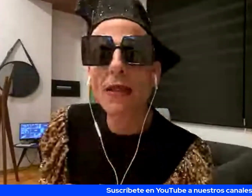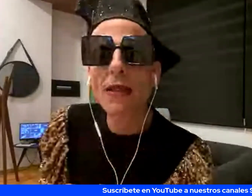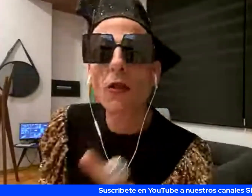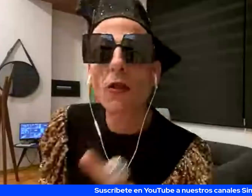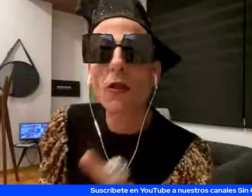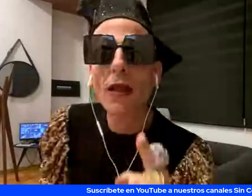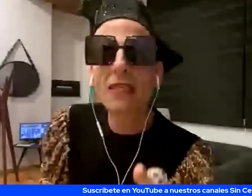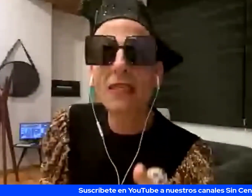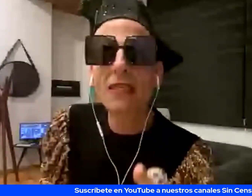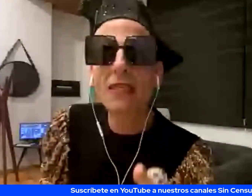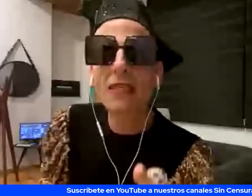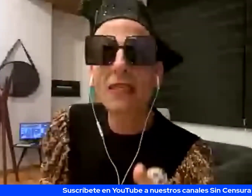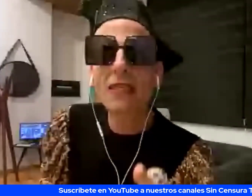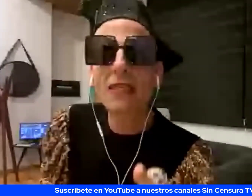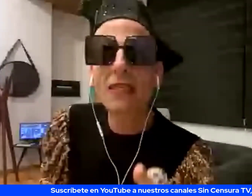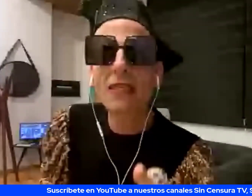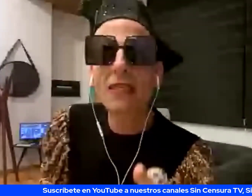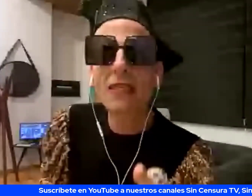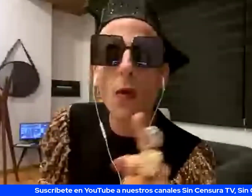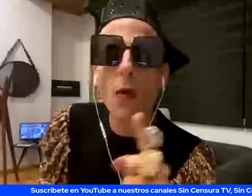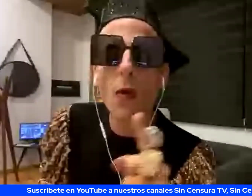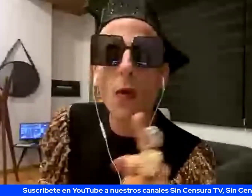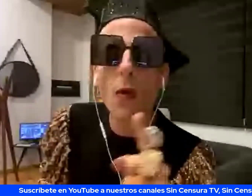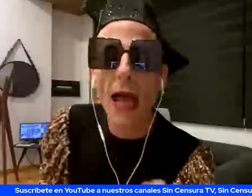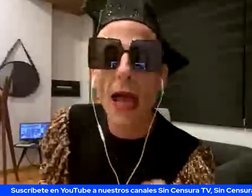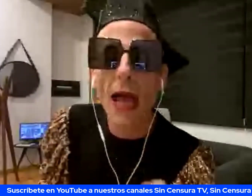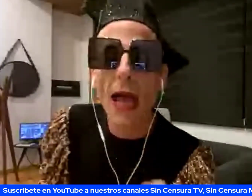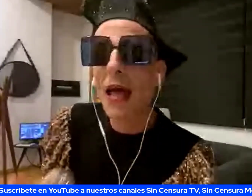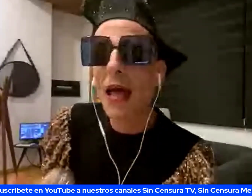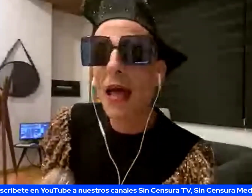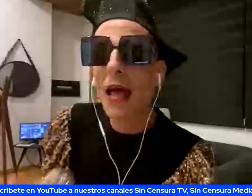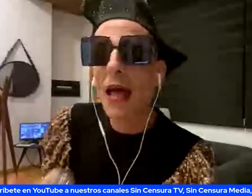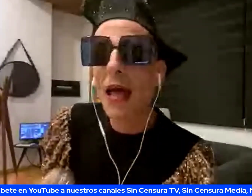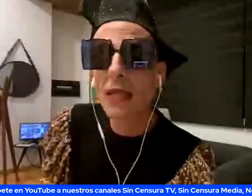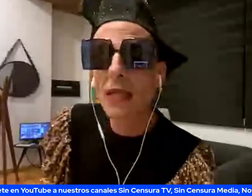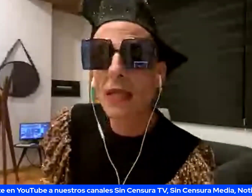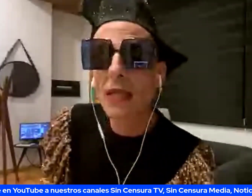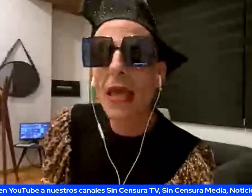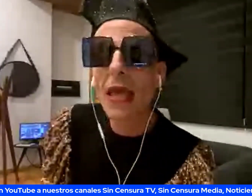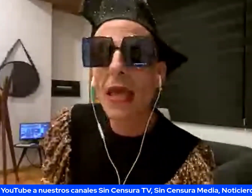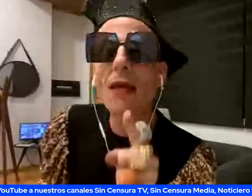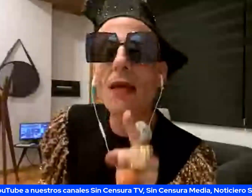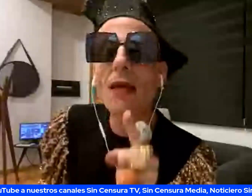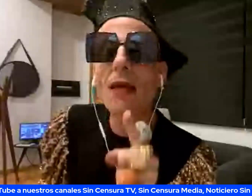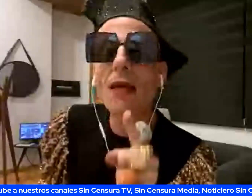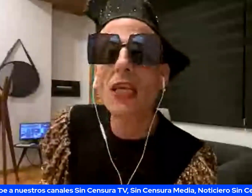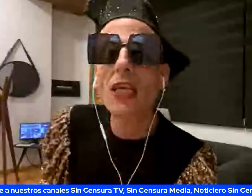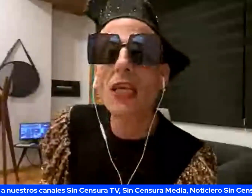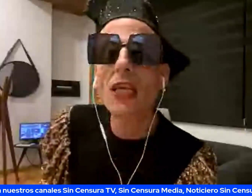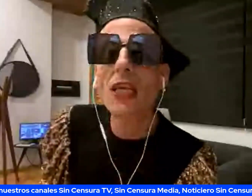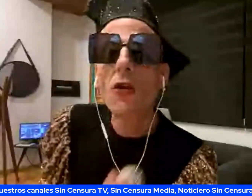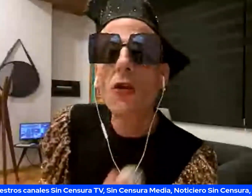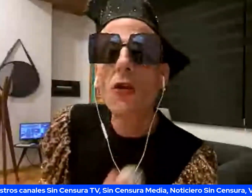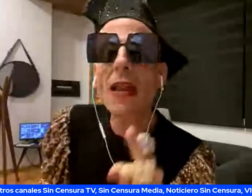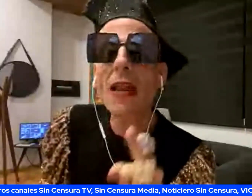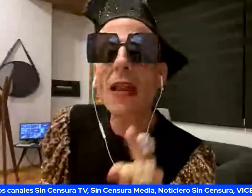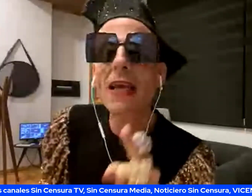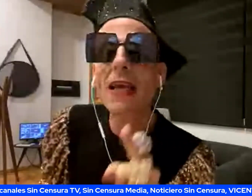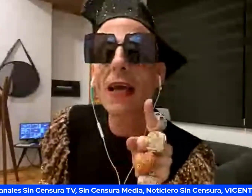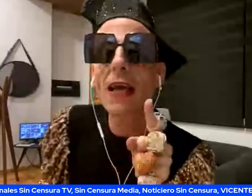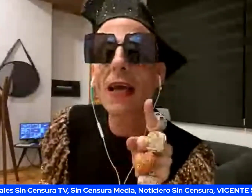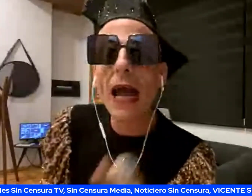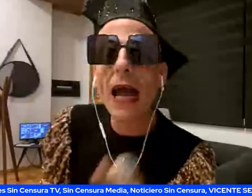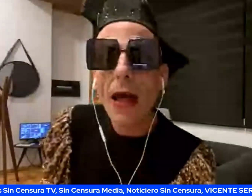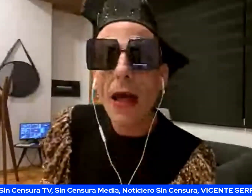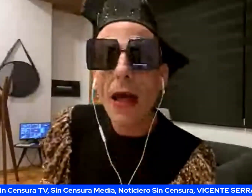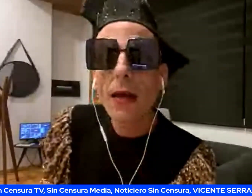correctamente y contextualizarlos y compararlos globalmente con cada métrica y cada variable financieramente, es hablar de justicia. No se vale que le sigan